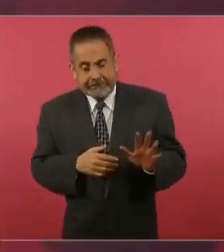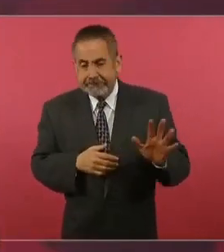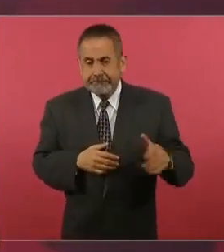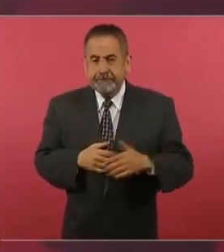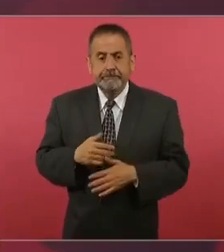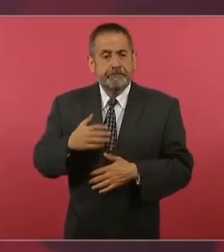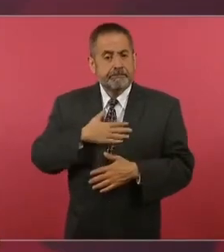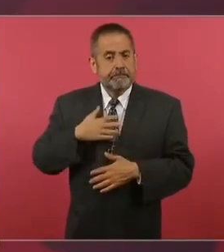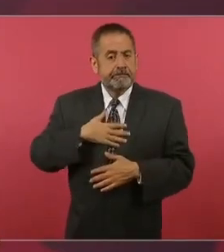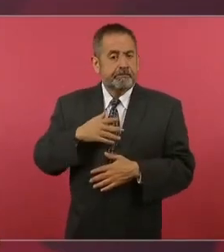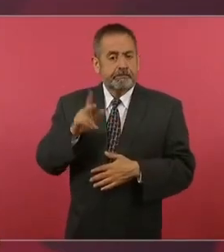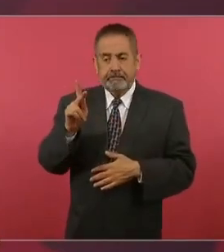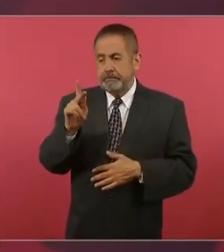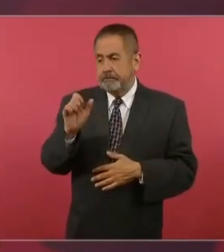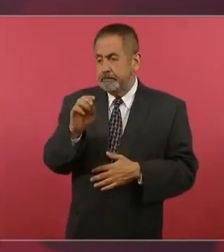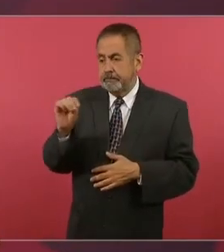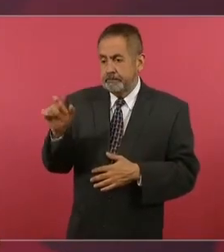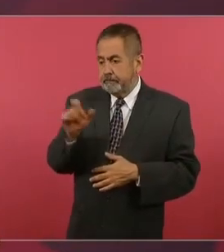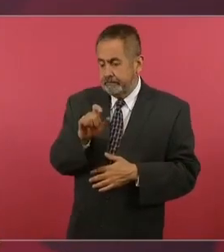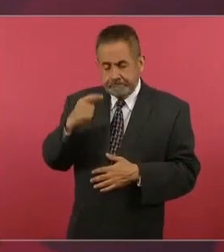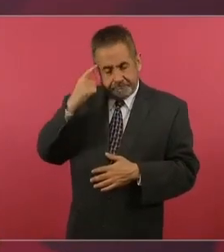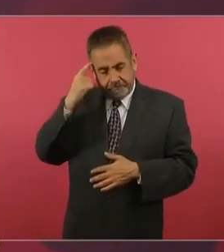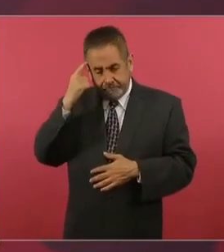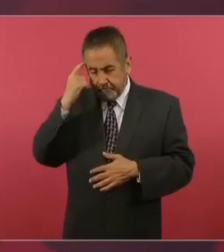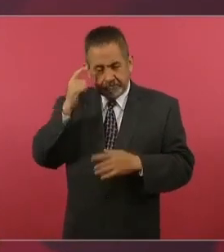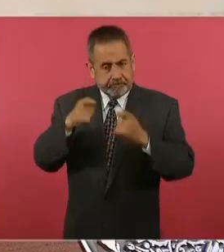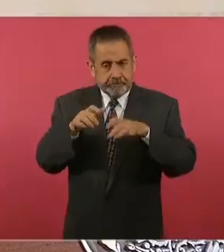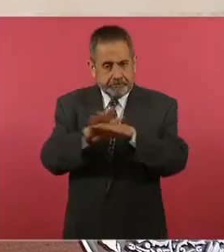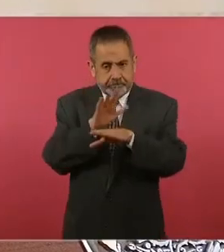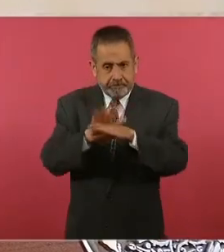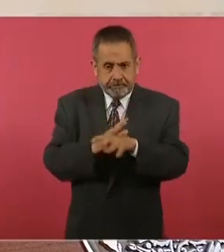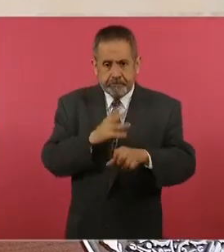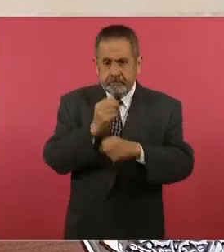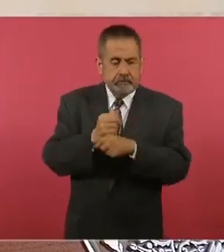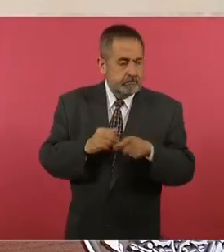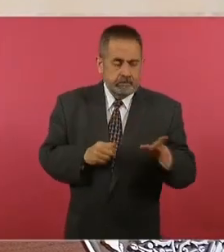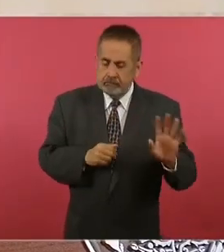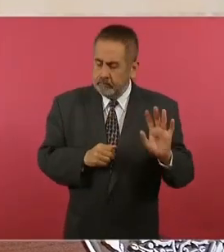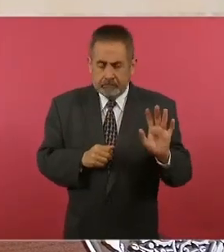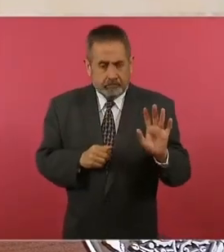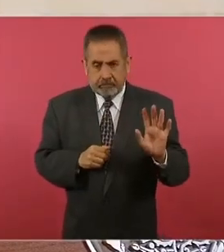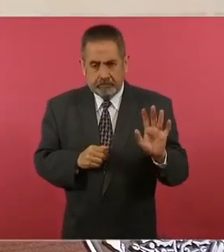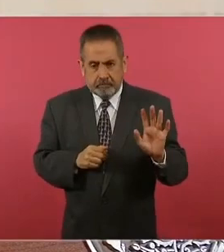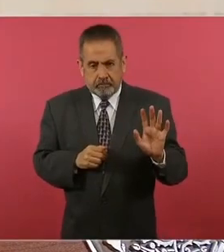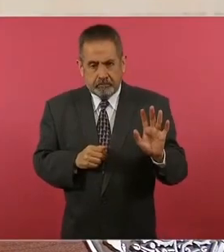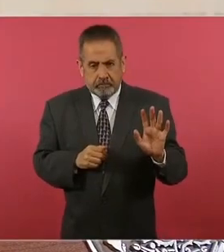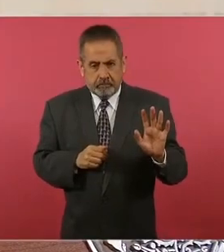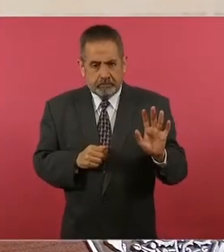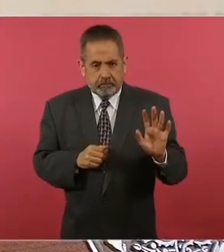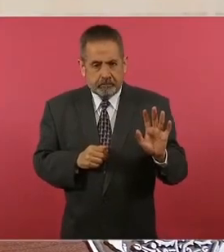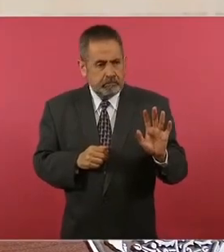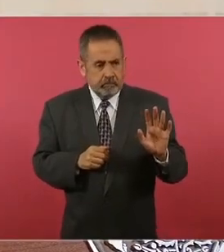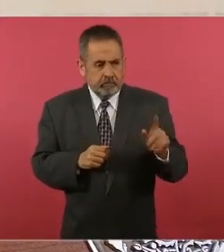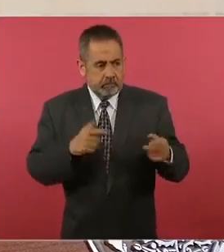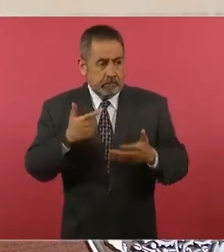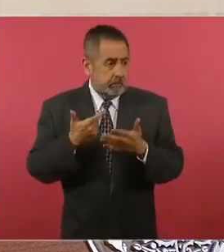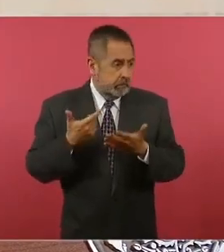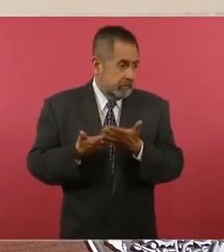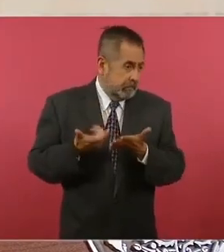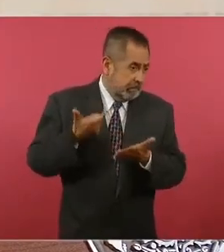un ajuste para que se cobre lo